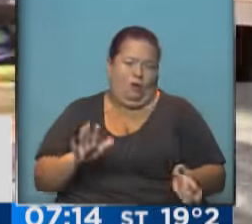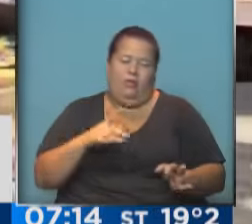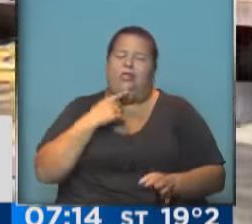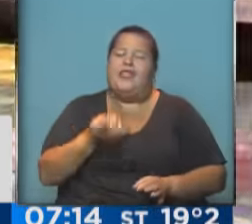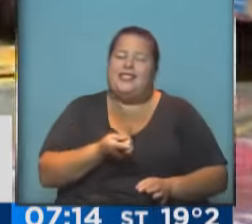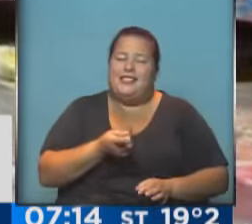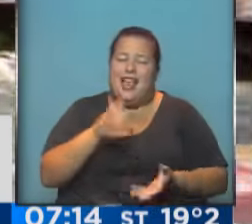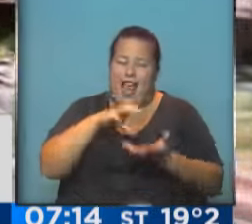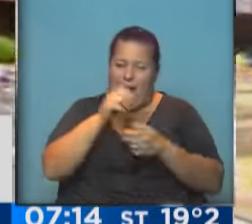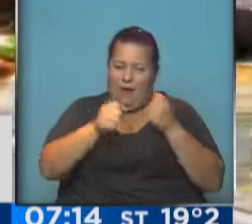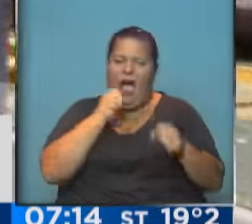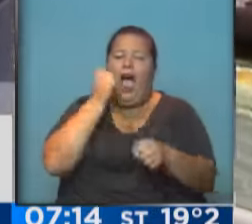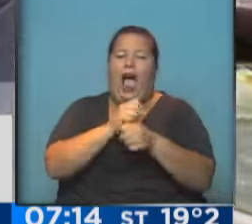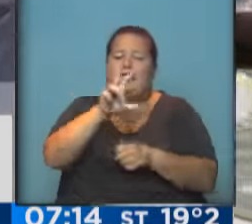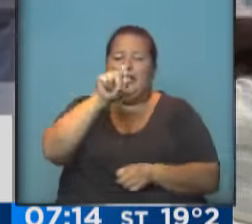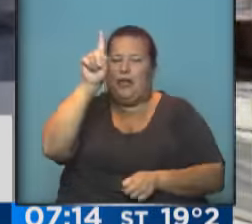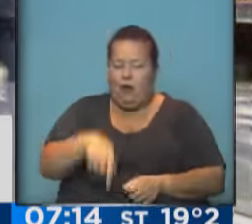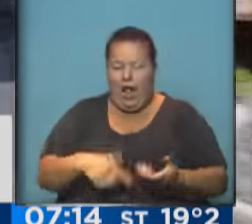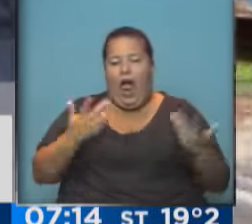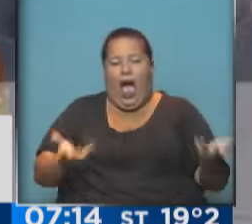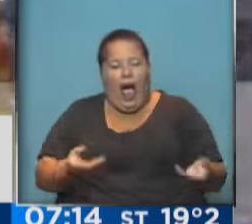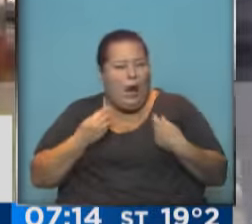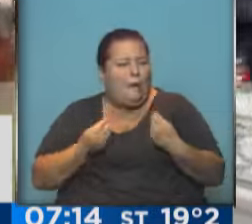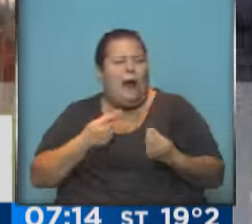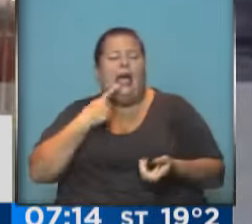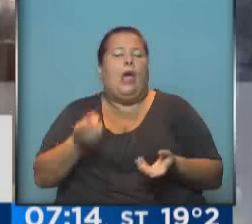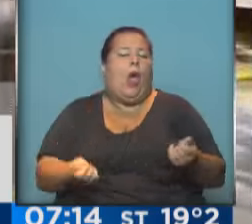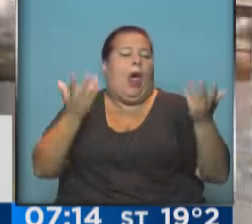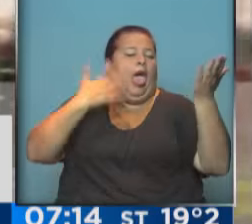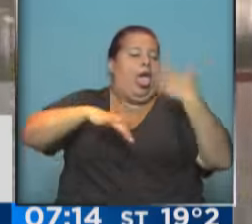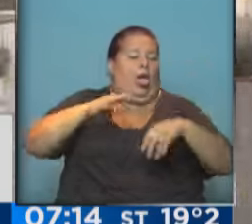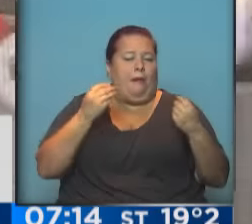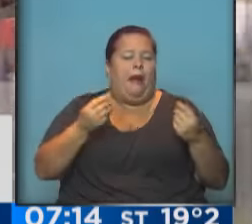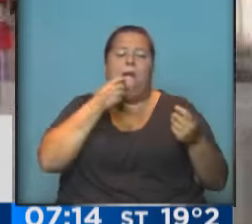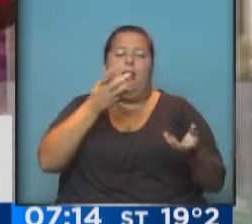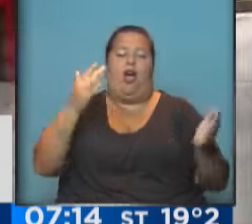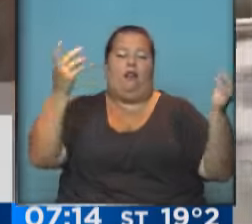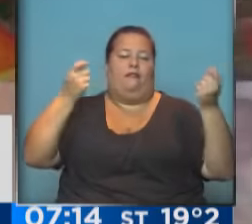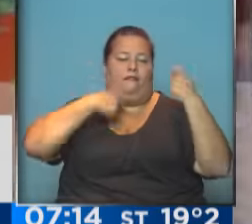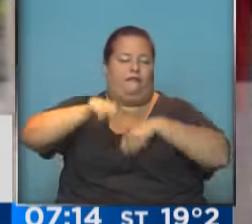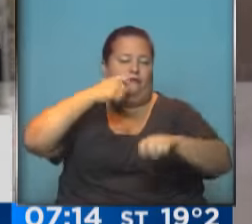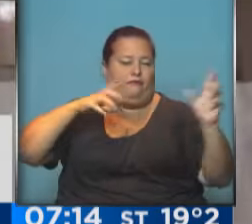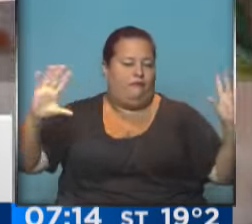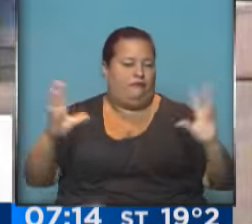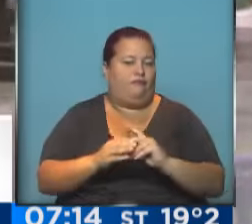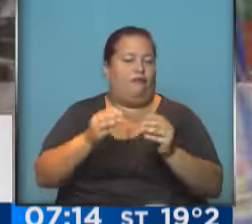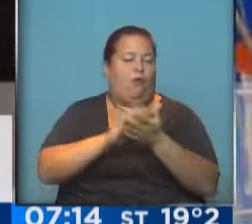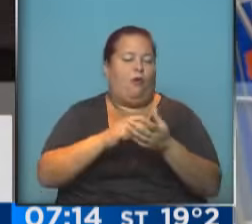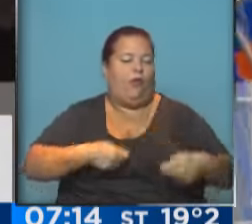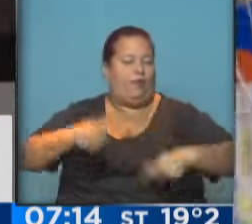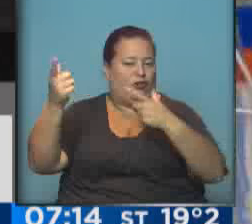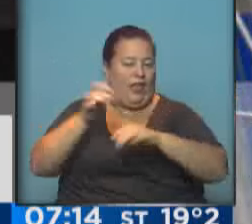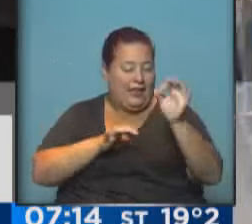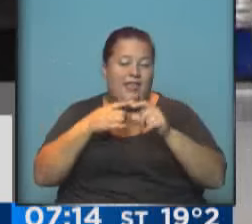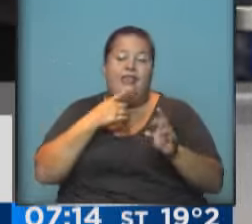dice Fede Cámaras, hasta en un 30%. Claro, ¿cuál era el argumento, el justificativo de satisfacer las liquidaciones de divisas por los sectores exportadores de cereales,